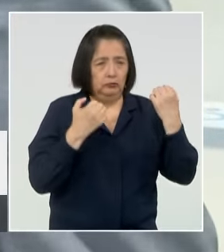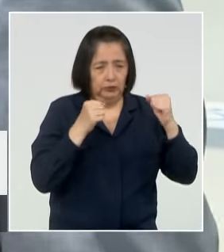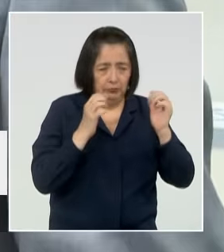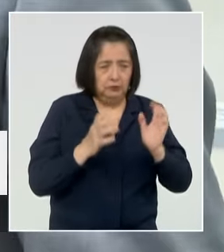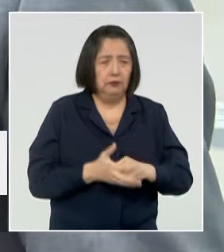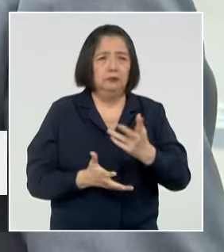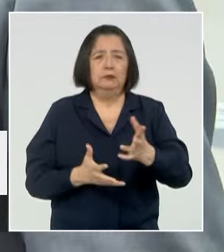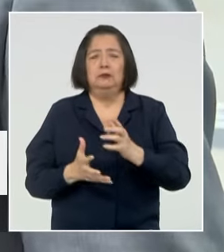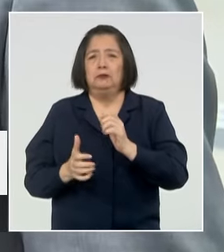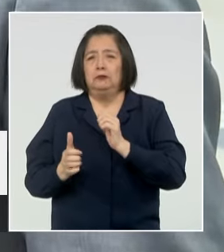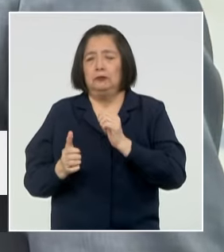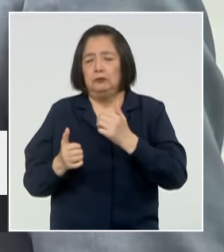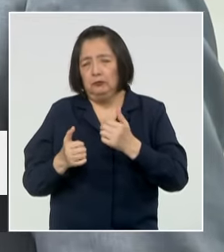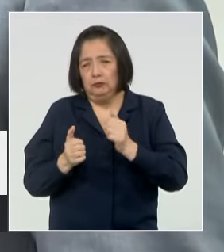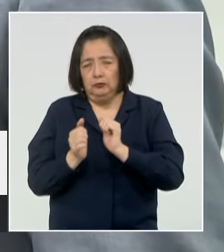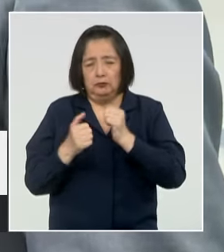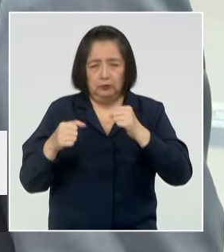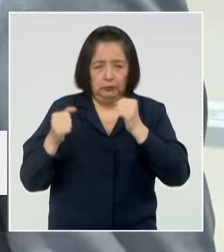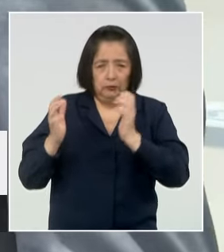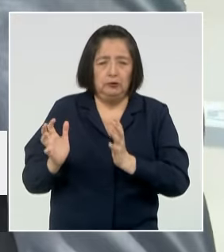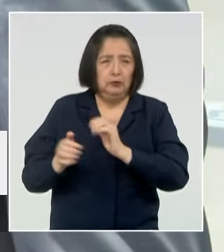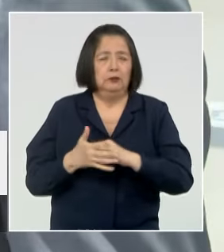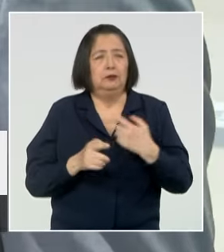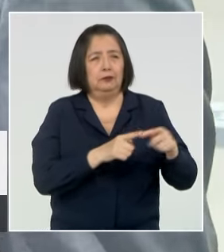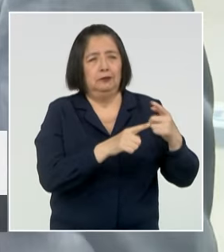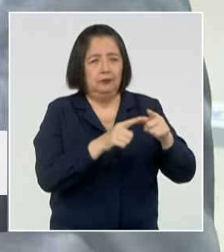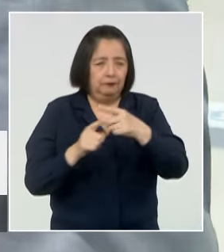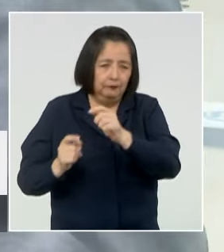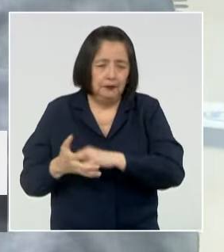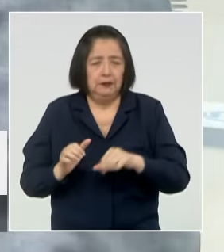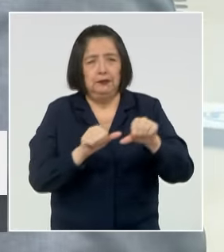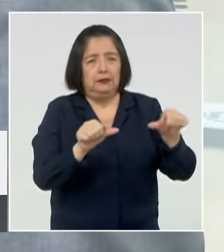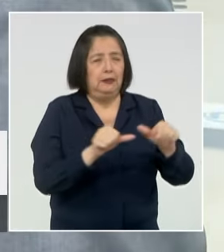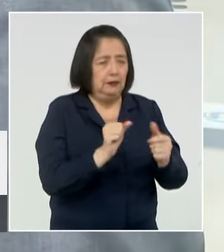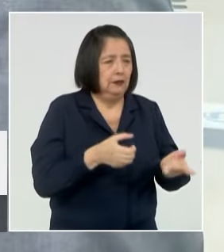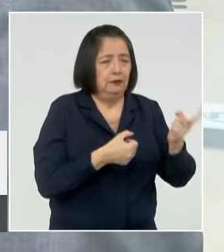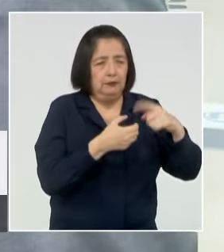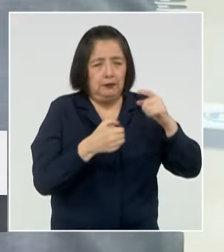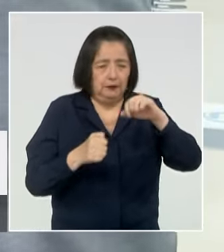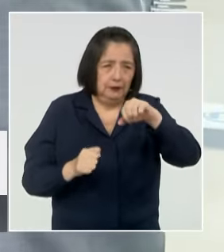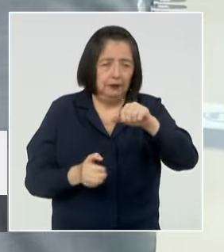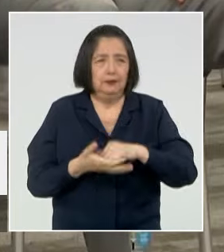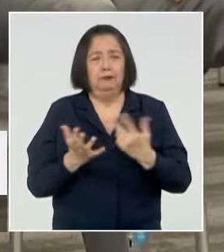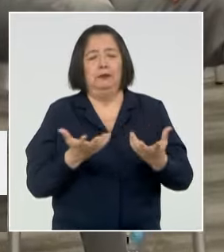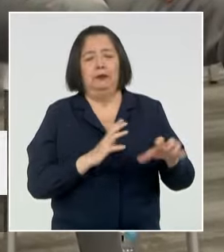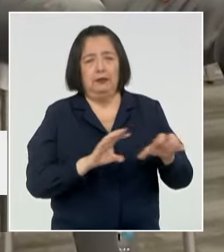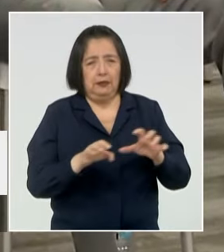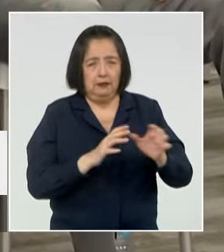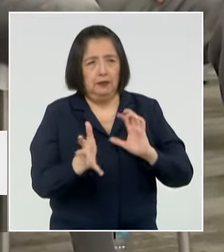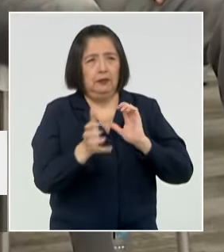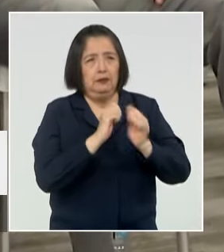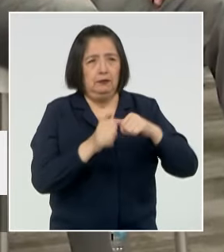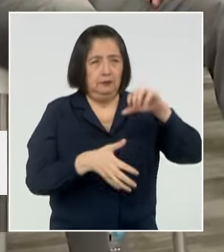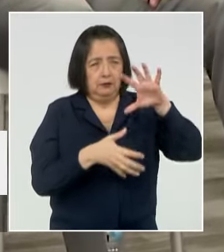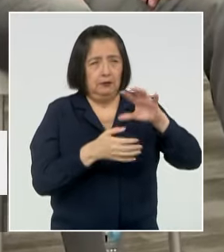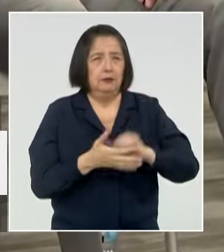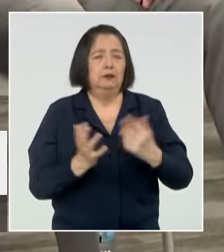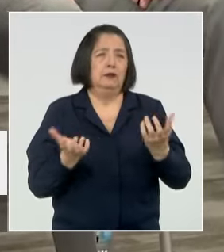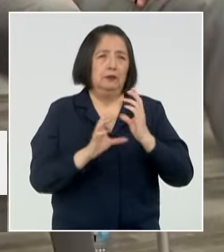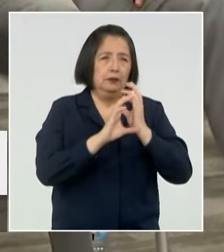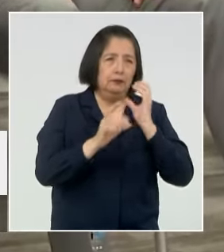nuestros atletas, sino en todas las áreas competenciales que están involucradas en el desarrollo de los juegos, ¿no? El